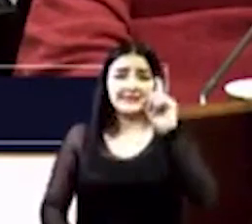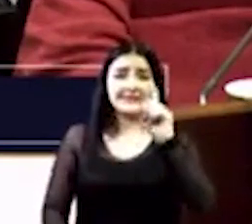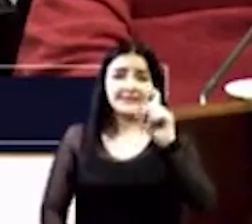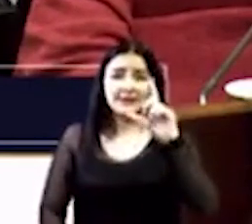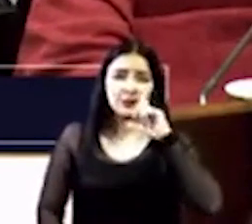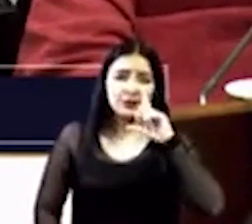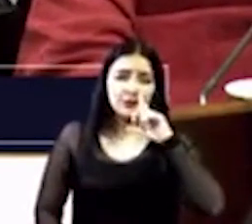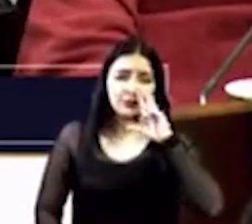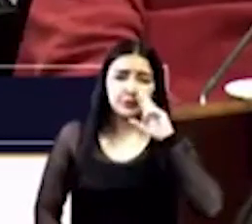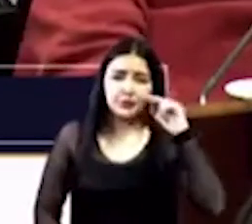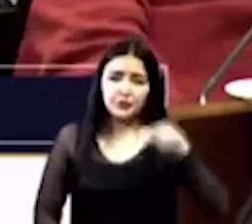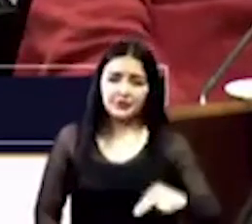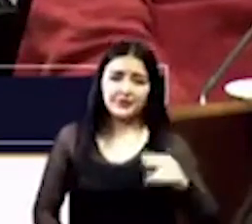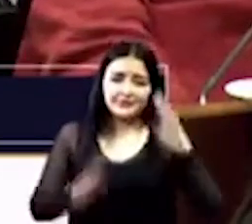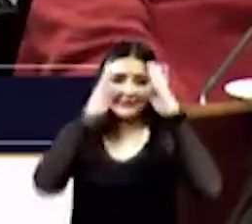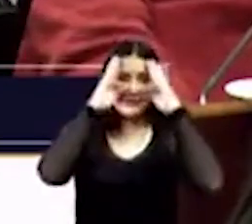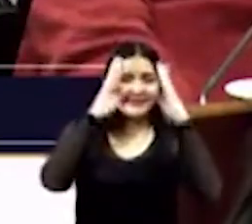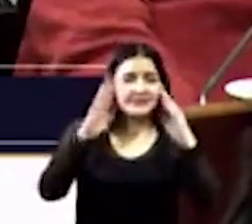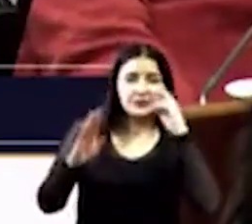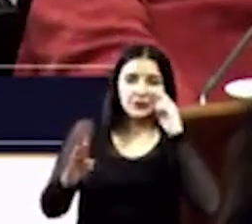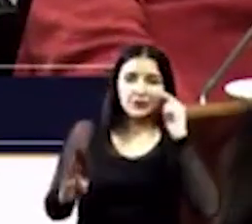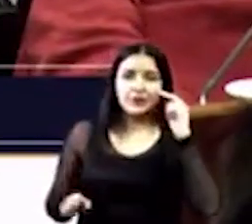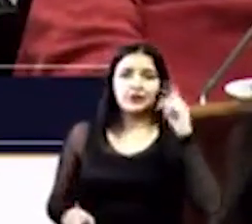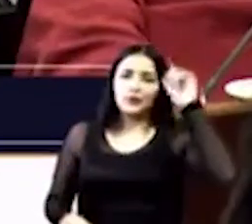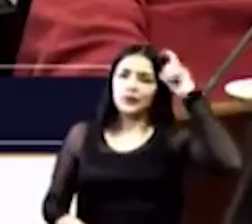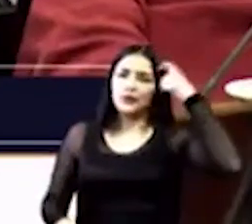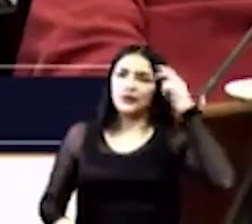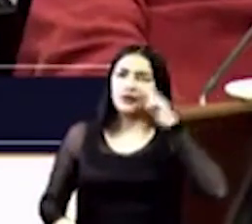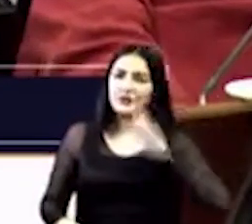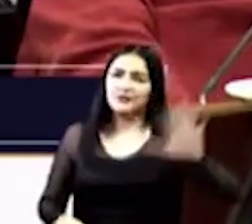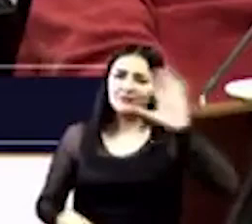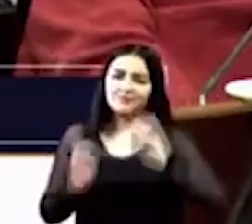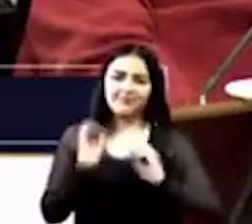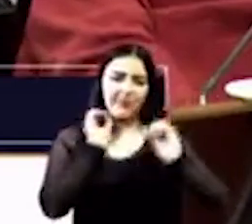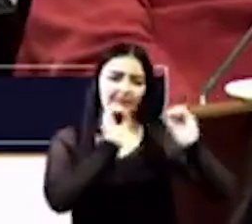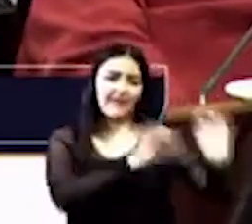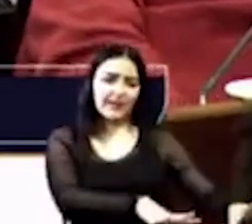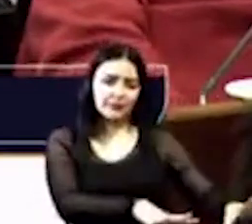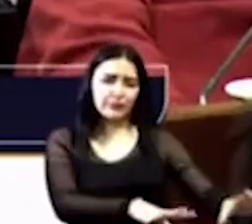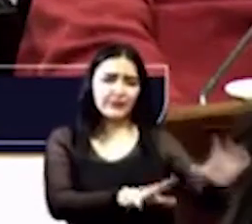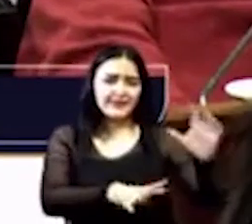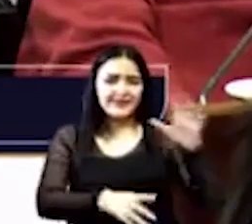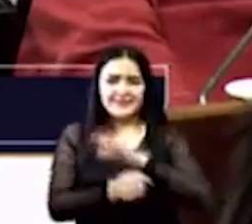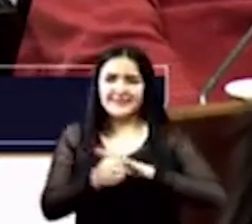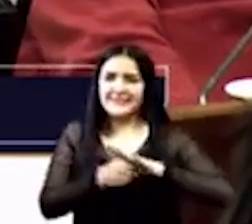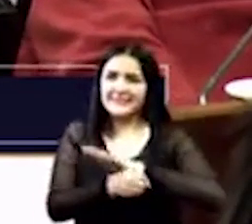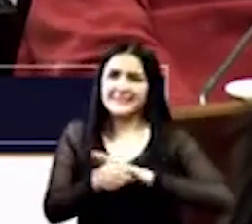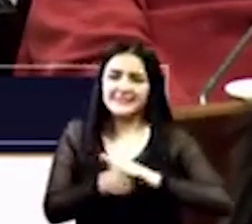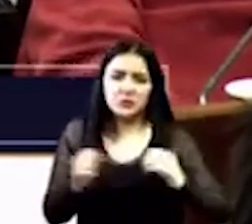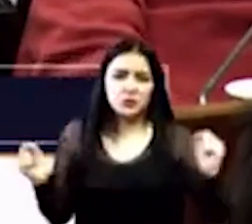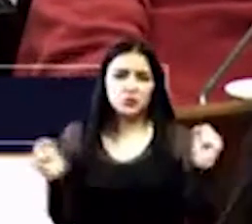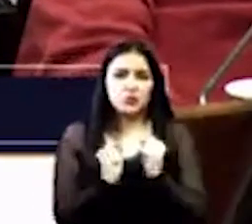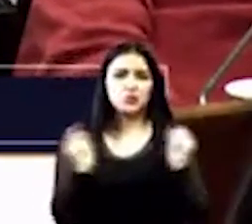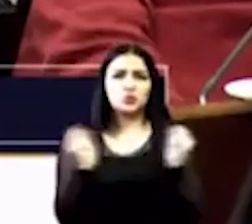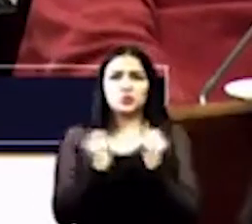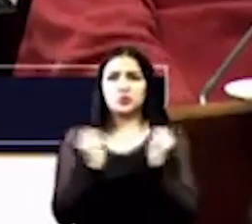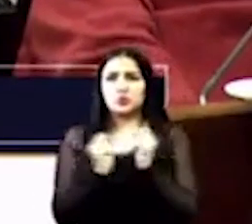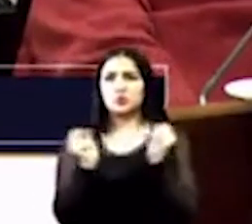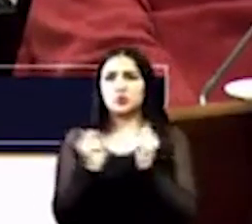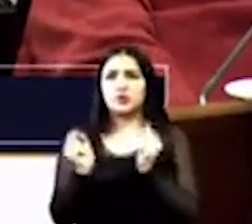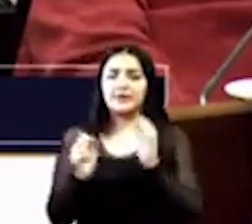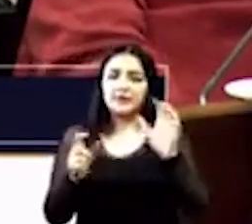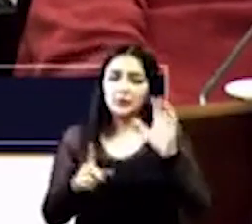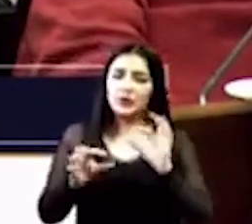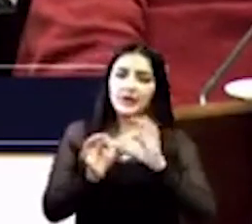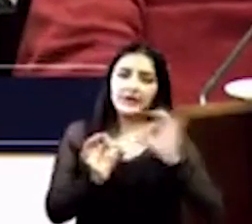junio viene llamando la atención del gobierno nacional por el abandono estatal y por la crisis invernal que afronta